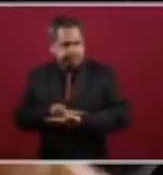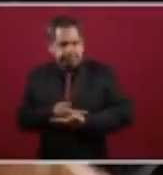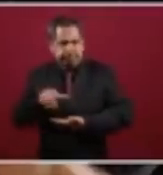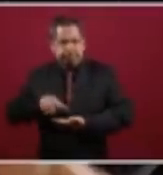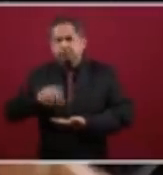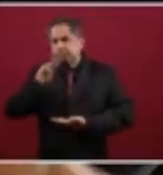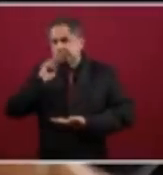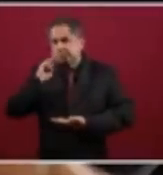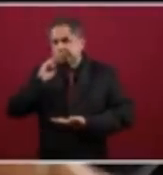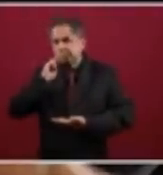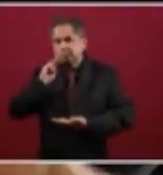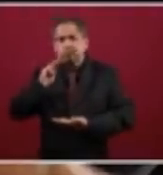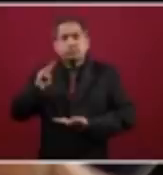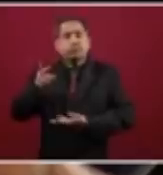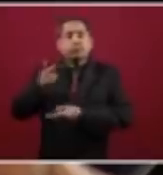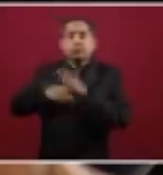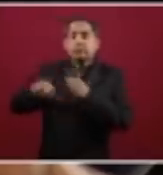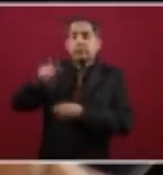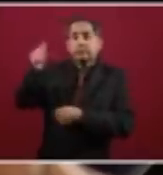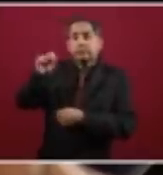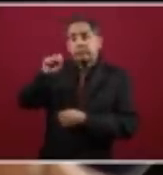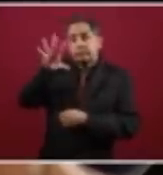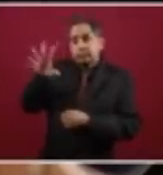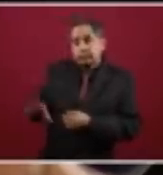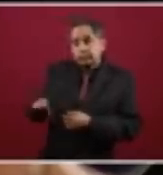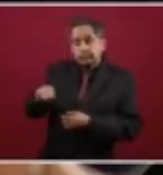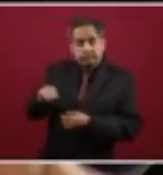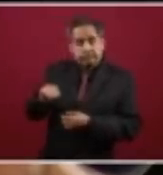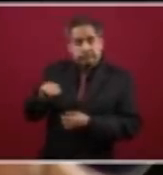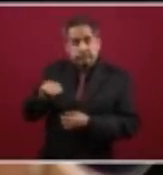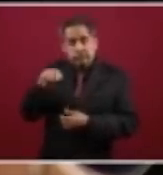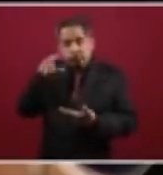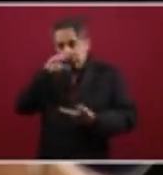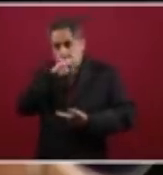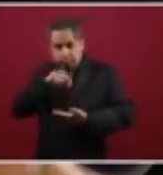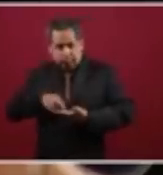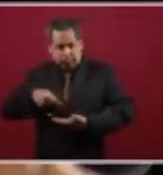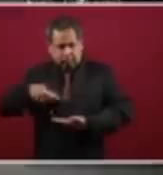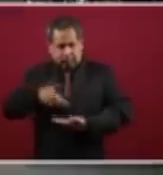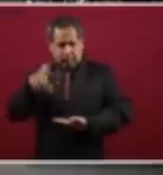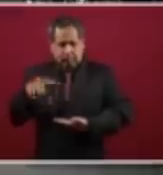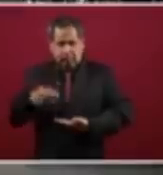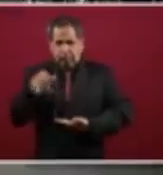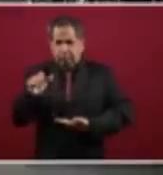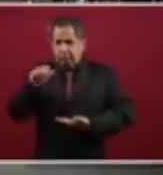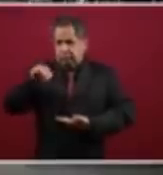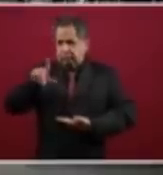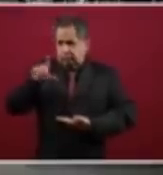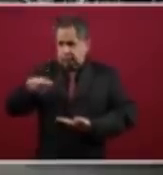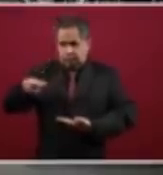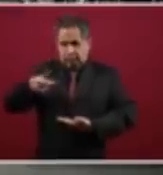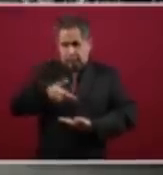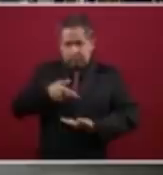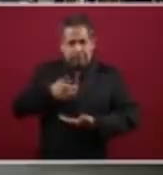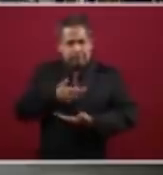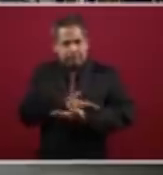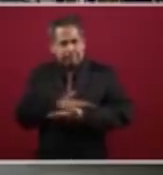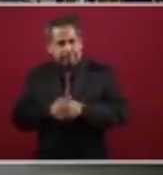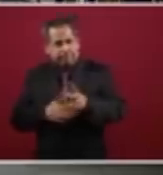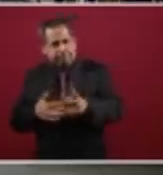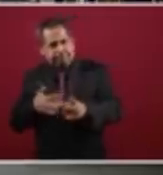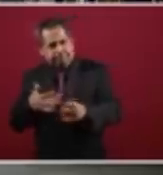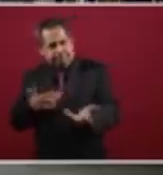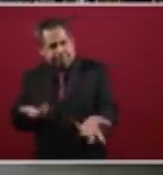mamá es de la República del Congo y dice que pues le quiere poner a Andrés Manuel López Obrador al bebé. ¿Cómo recibe